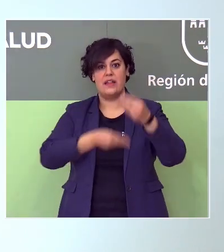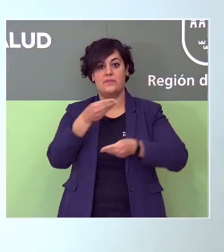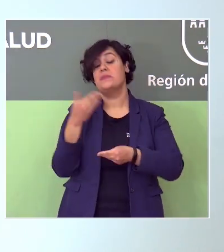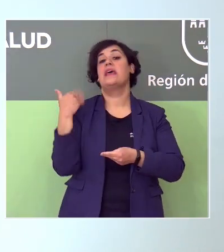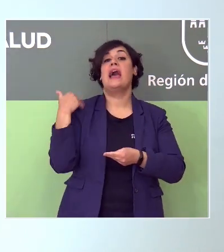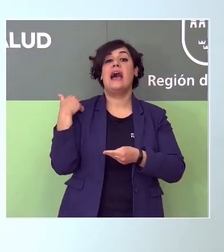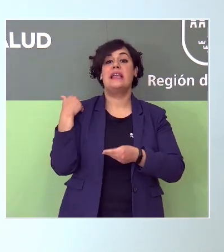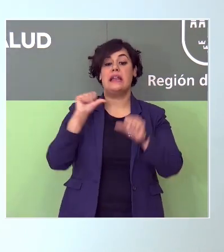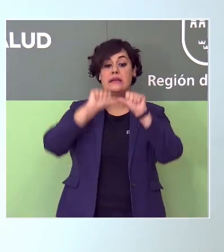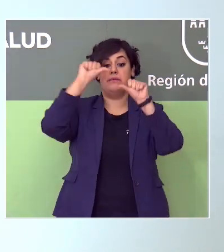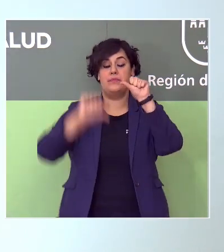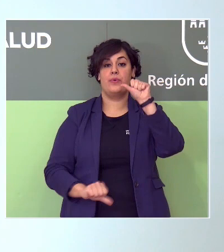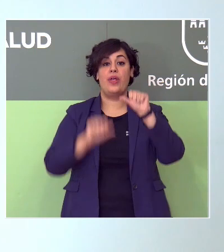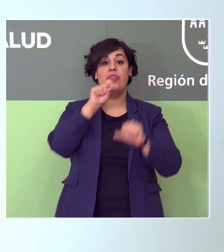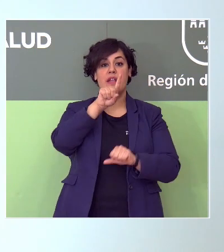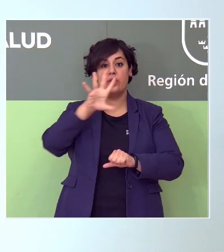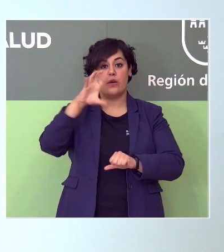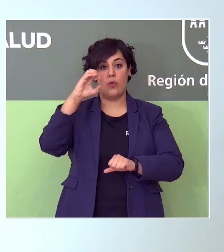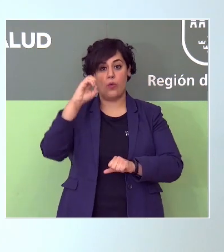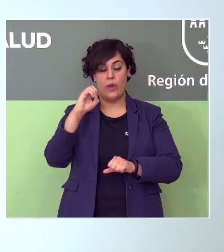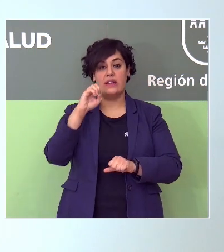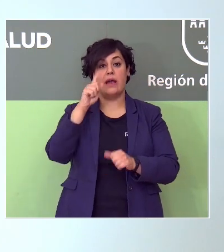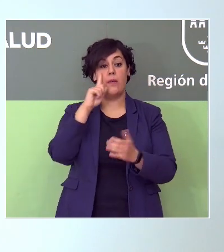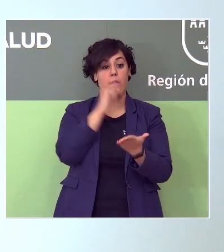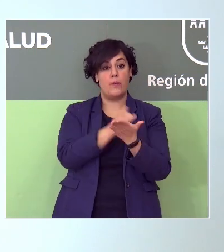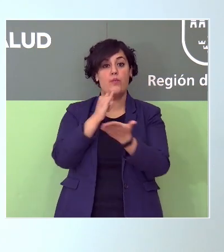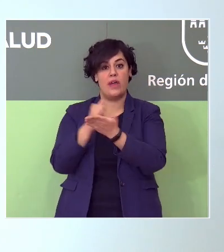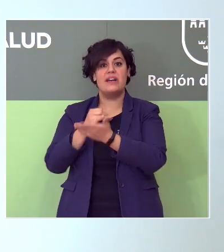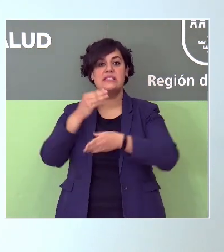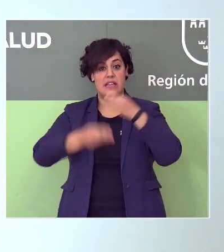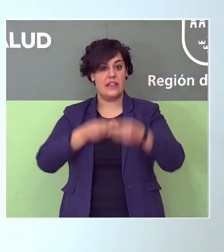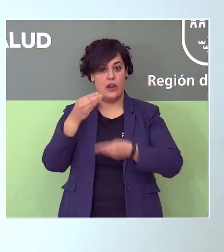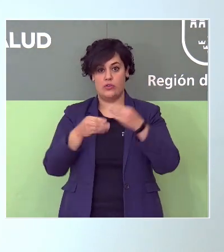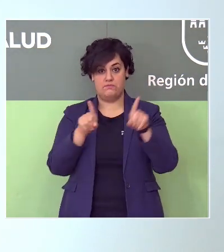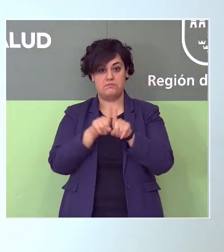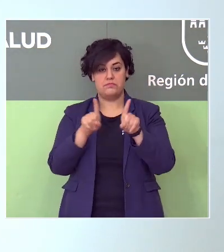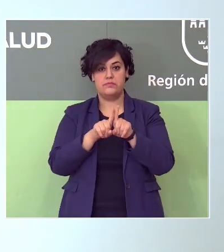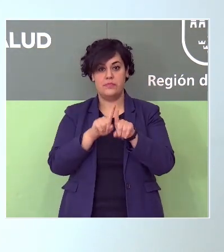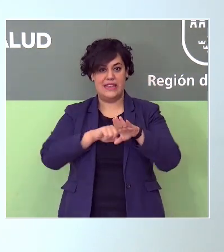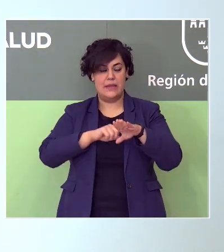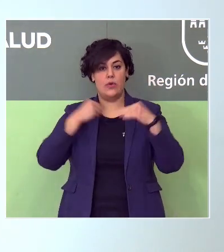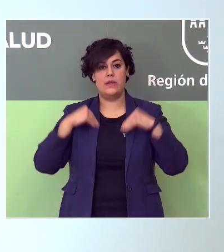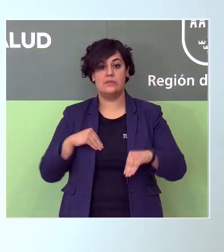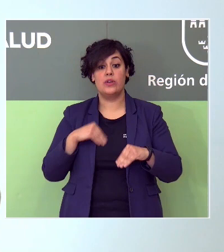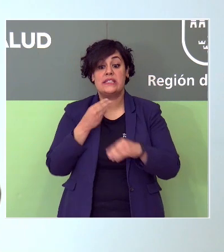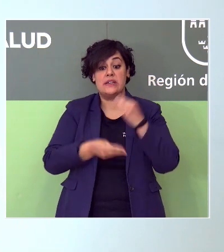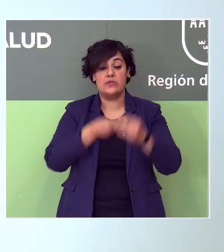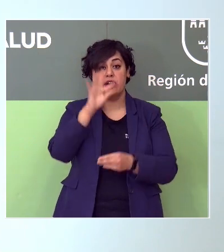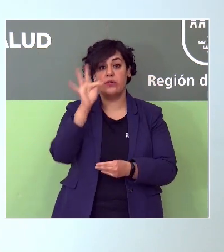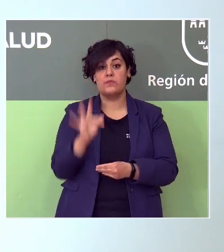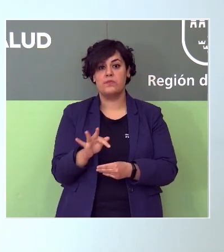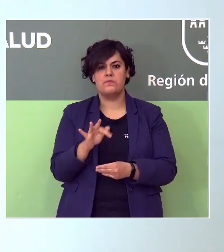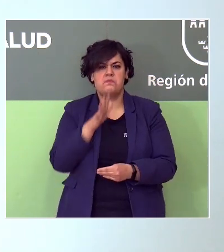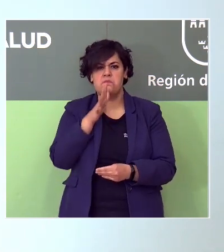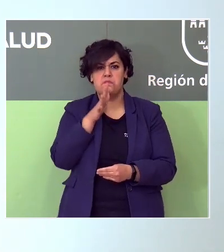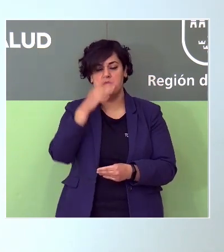de 150 pruebas de este tipo de diagnóstico inmunológico y, como saben, estamos utilizando estos test